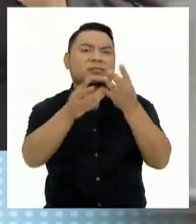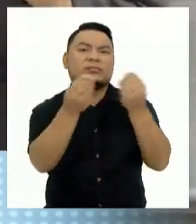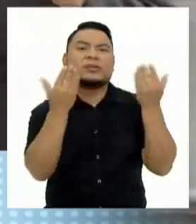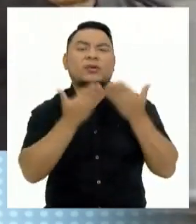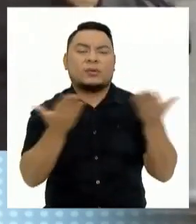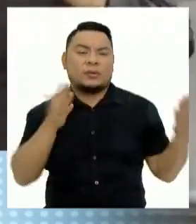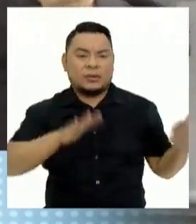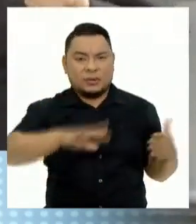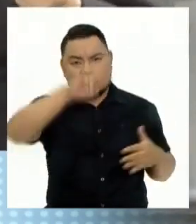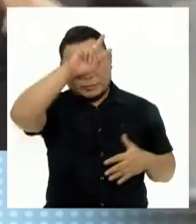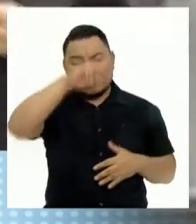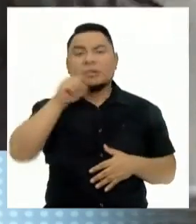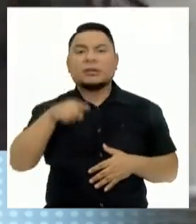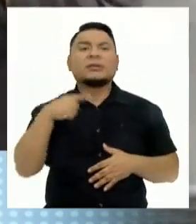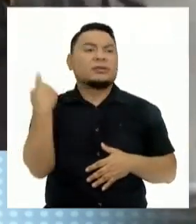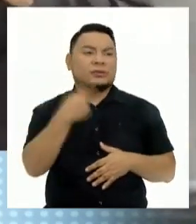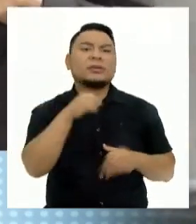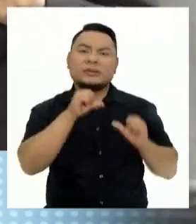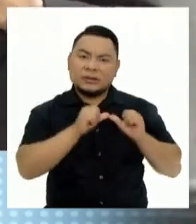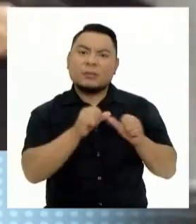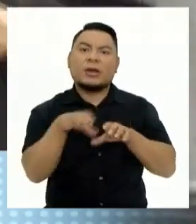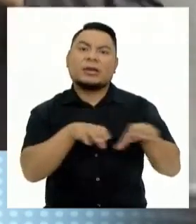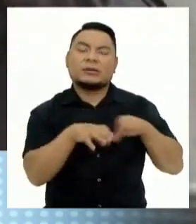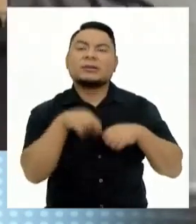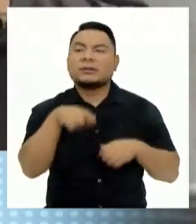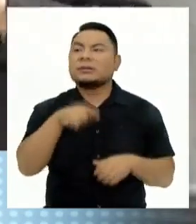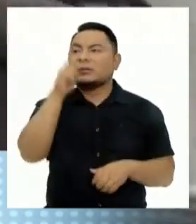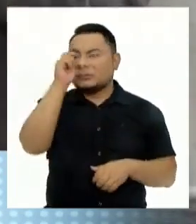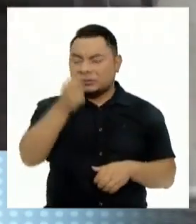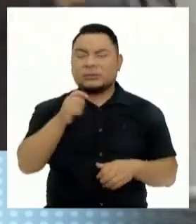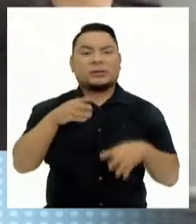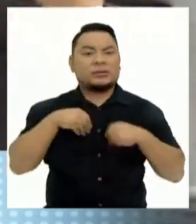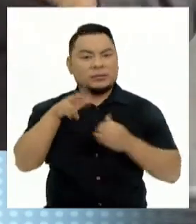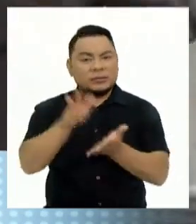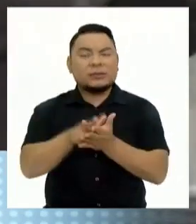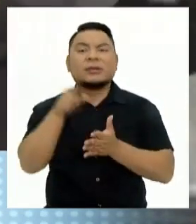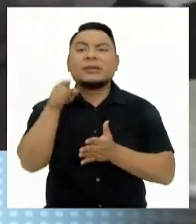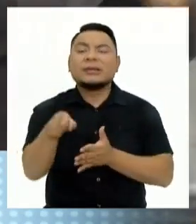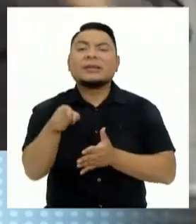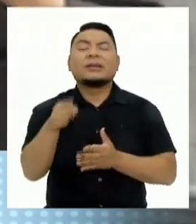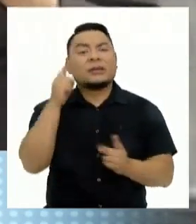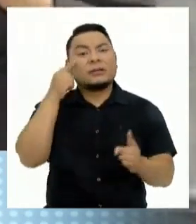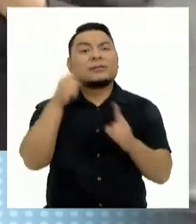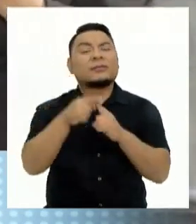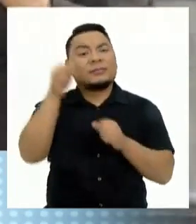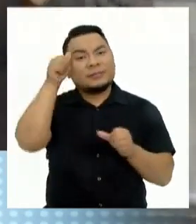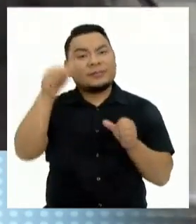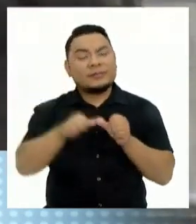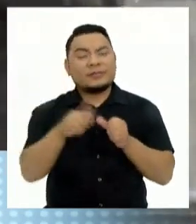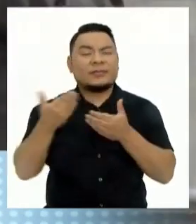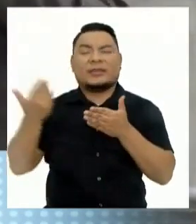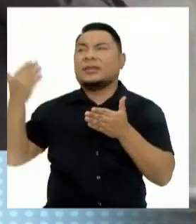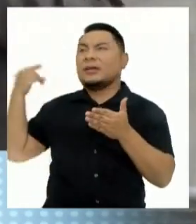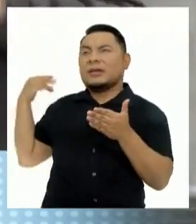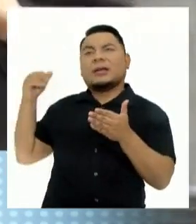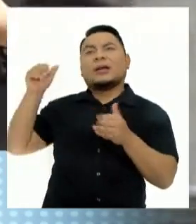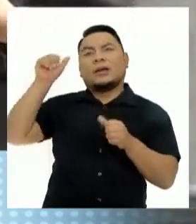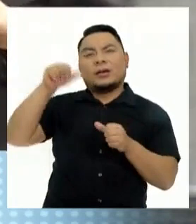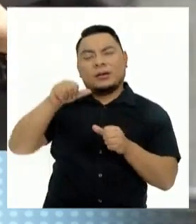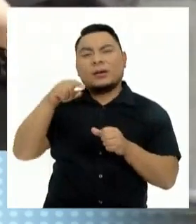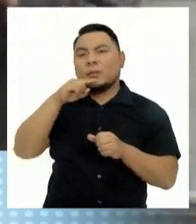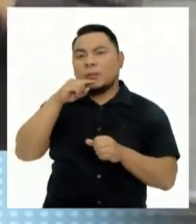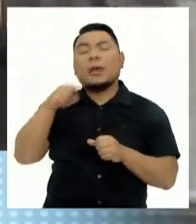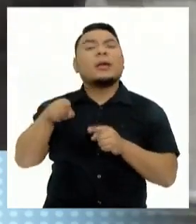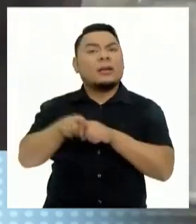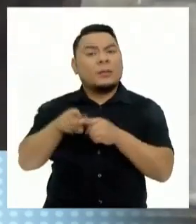esta patria y las seguimos haciendo. Eso hay que reconocerlo, y por eso el propósito no solamente es recordar hacia atrás, sino señalarnos la